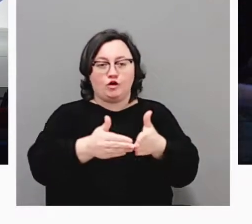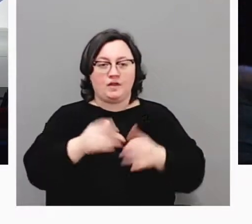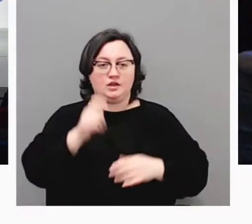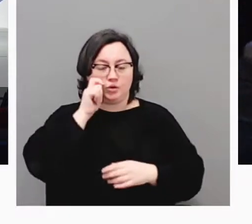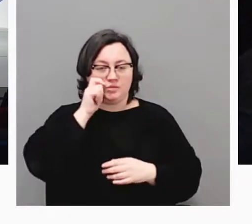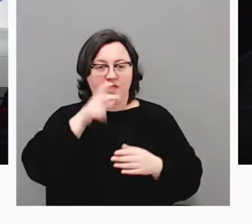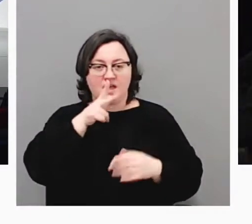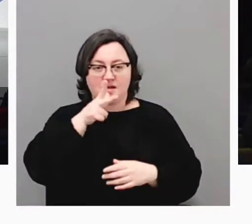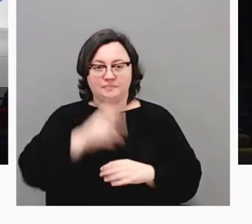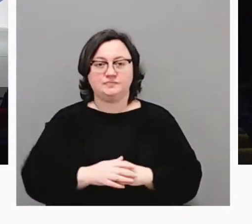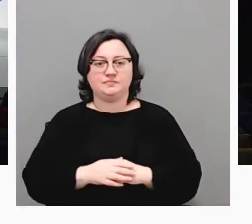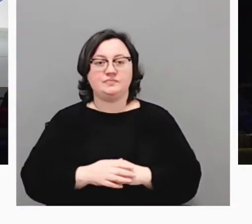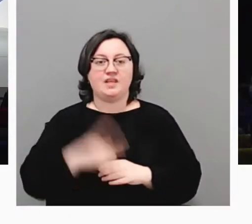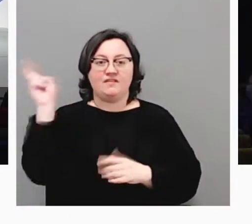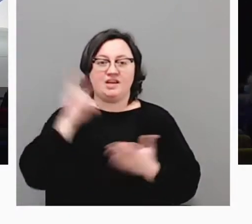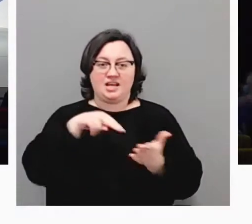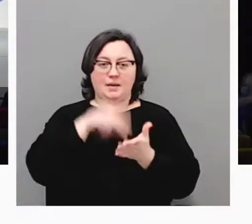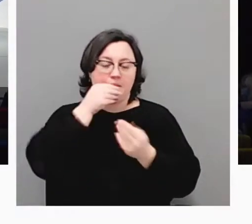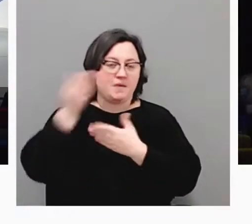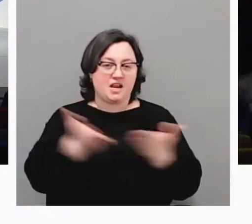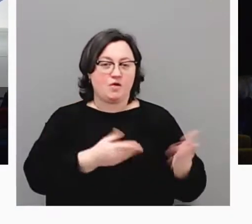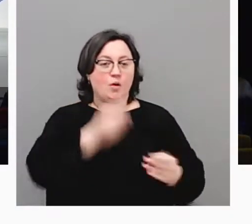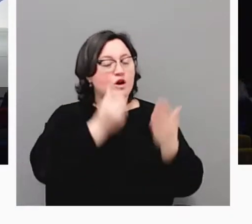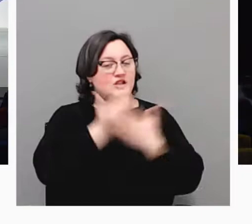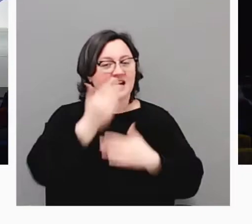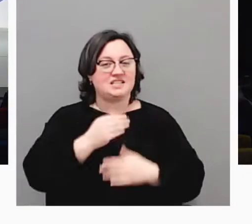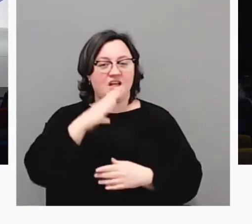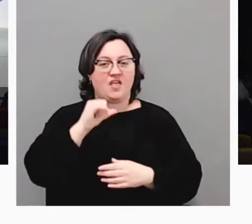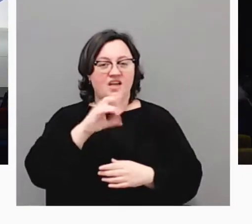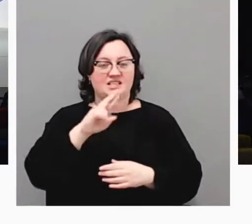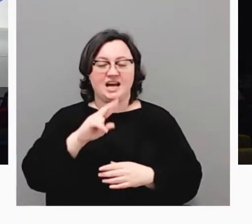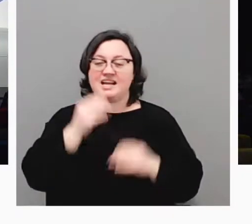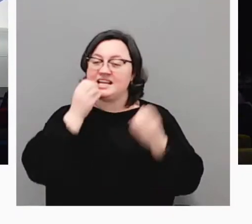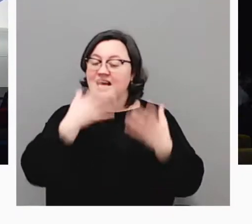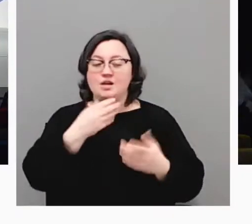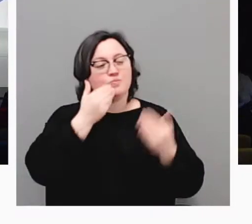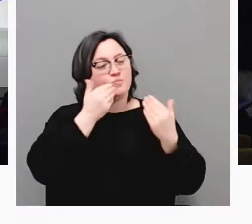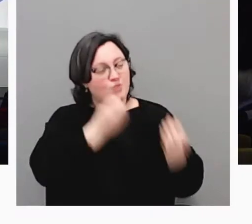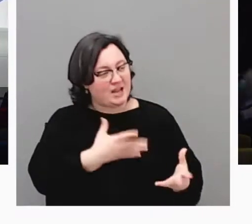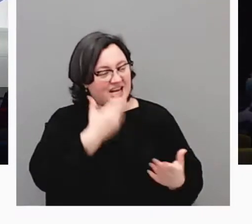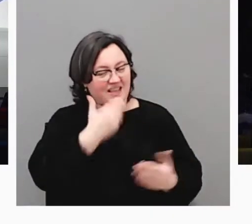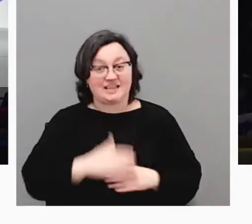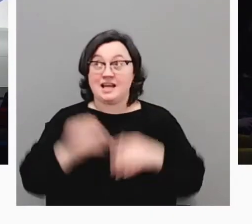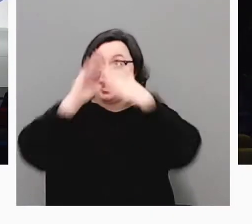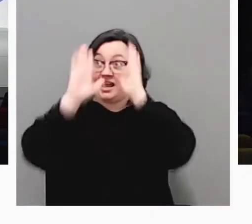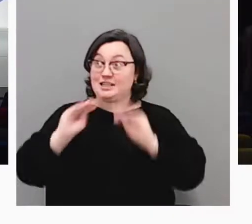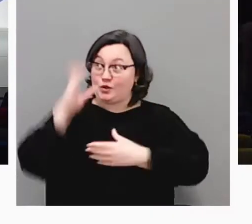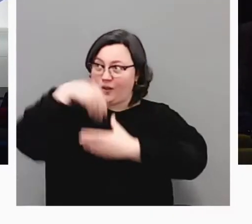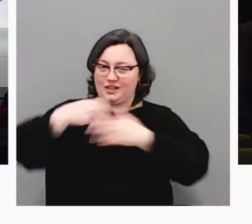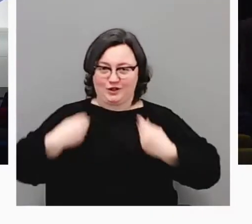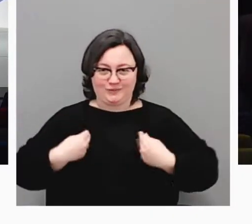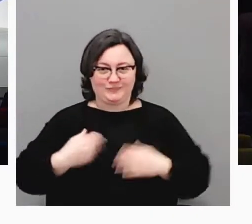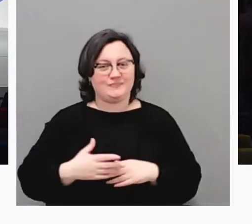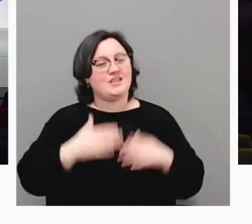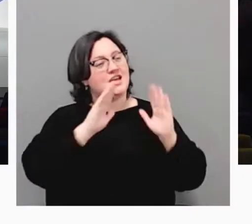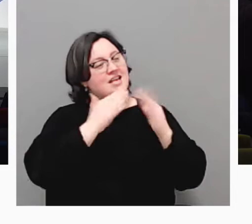con nosotros. Bienvenido. Buenos días. César, ¿qué tal? Muy bien, gracias. Estamos en tu casa, así En la que vuestra. muchas